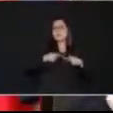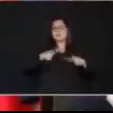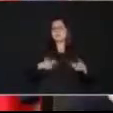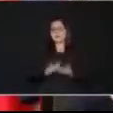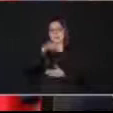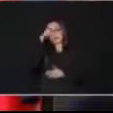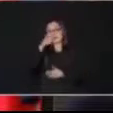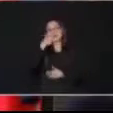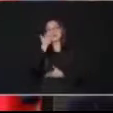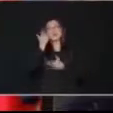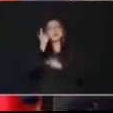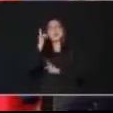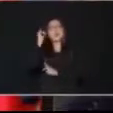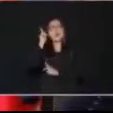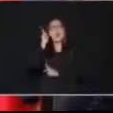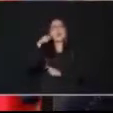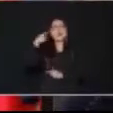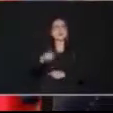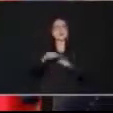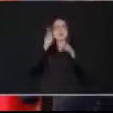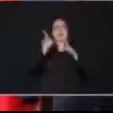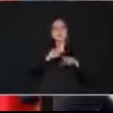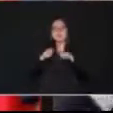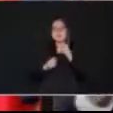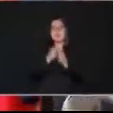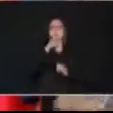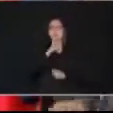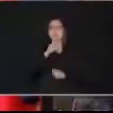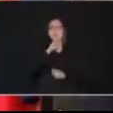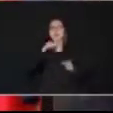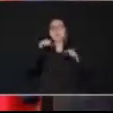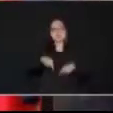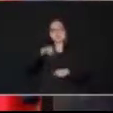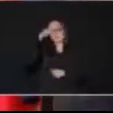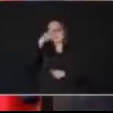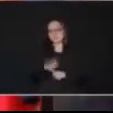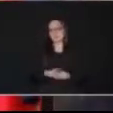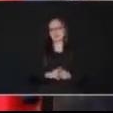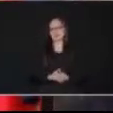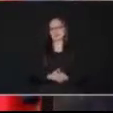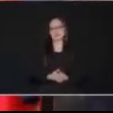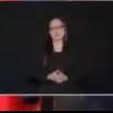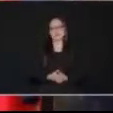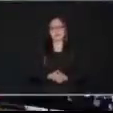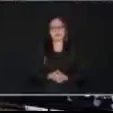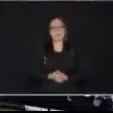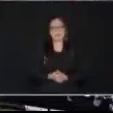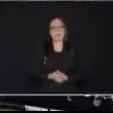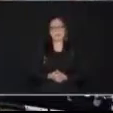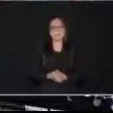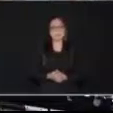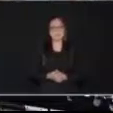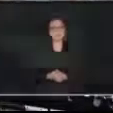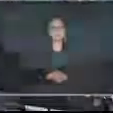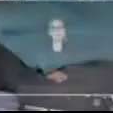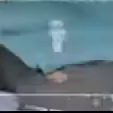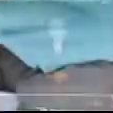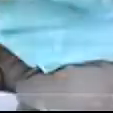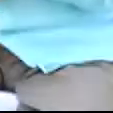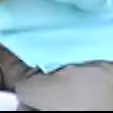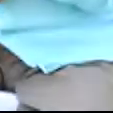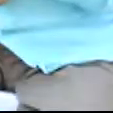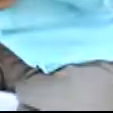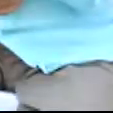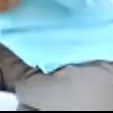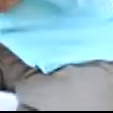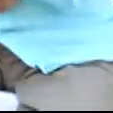vamos a refrendar a López Obrador y a su partido, o de plano empiezan a buscar otras opciones, ¿eh? Eso será en el 2021. Bueno, sí,